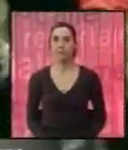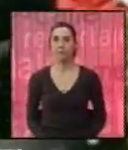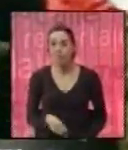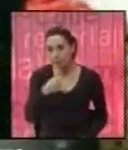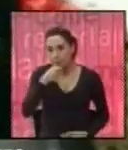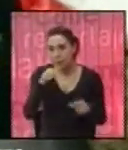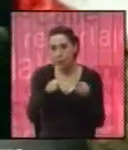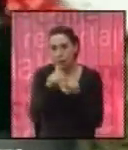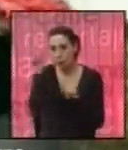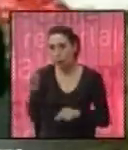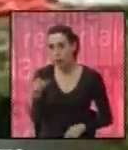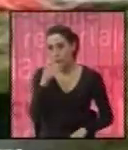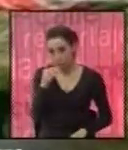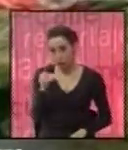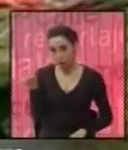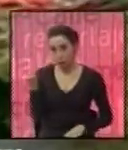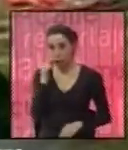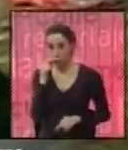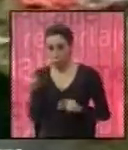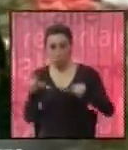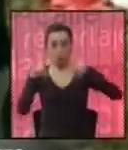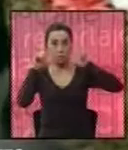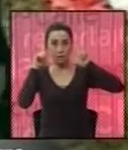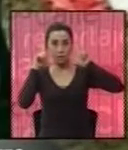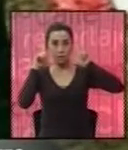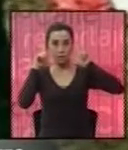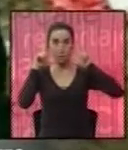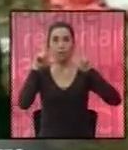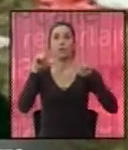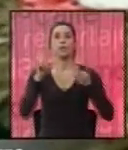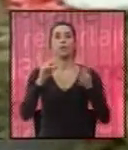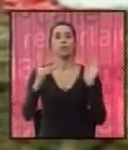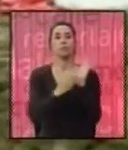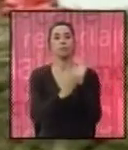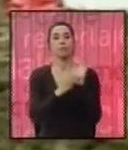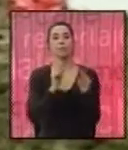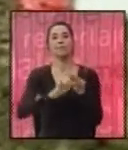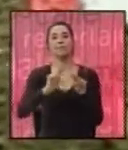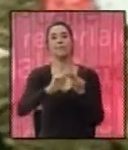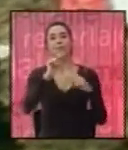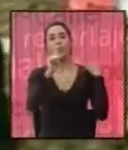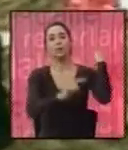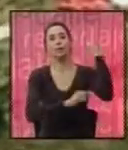Tal como lo dijo el propio protagonista, se hizo historia.